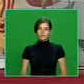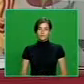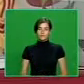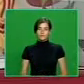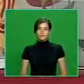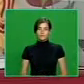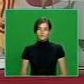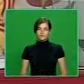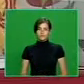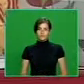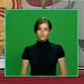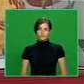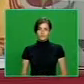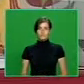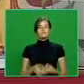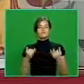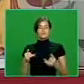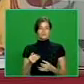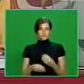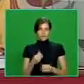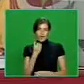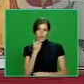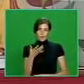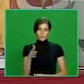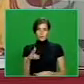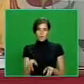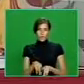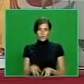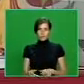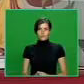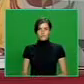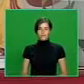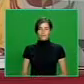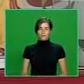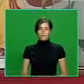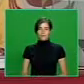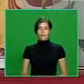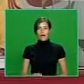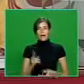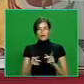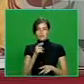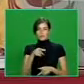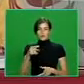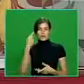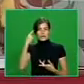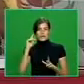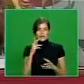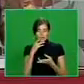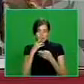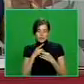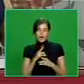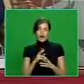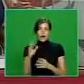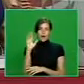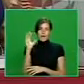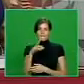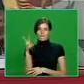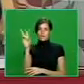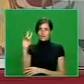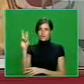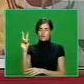tierra ahora se está dando algo parecido hay quienes Creen que rindiendo a Caracas a